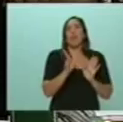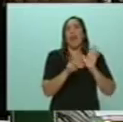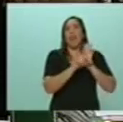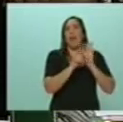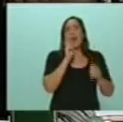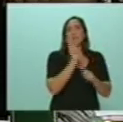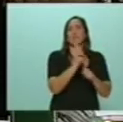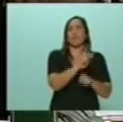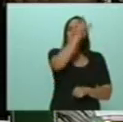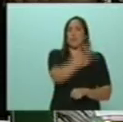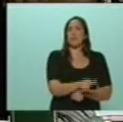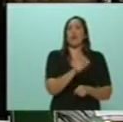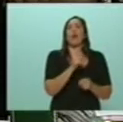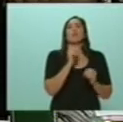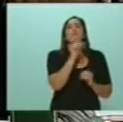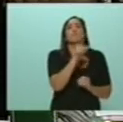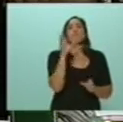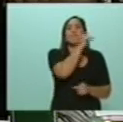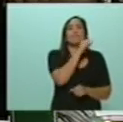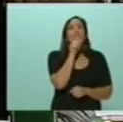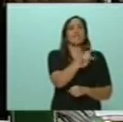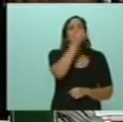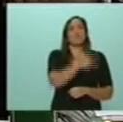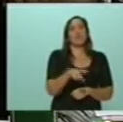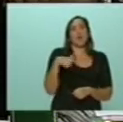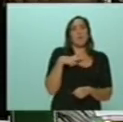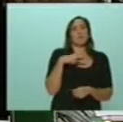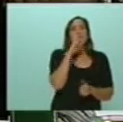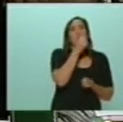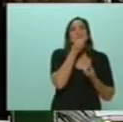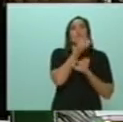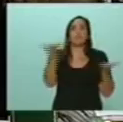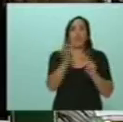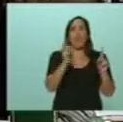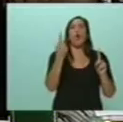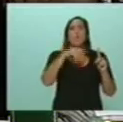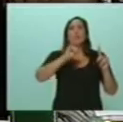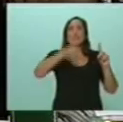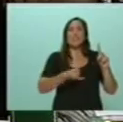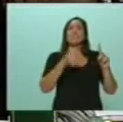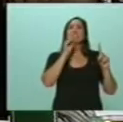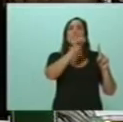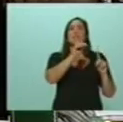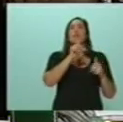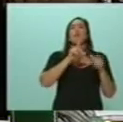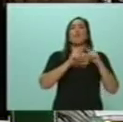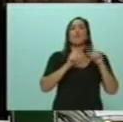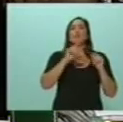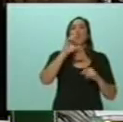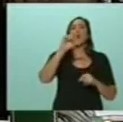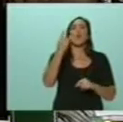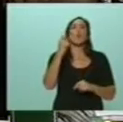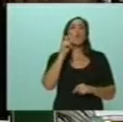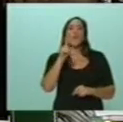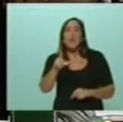Hay una ley de protección de los datos personales que impide poner nombre y apellido, pero están todos los datos como número de CUIL o